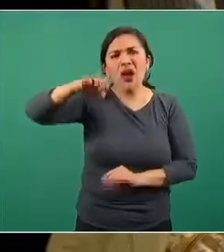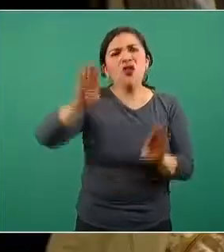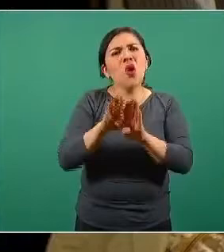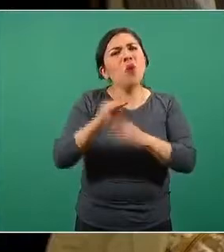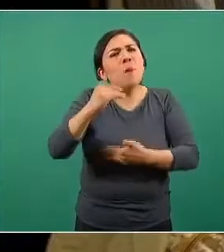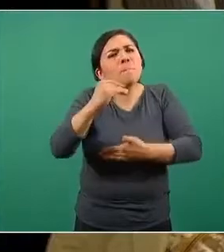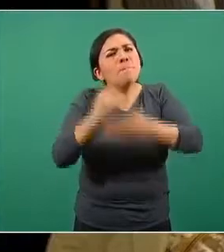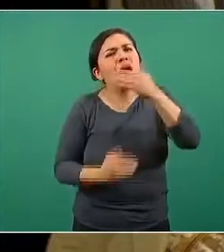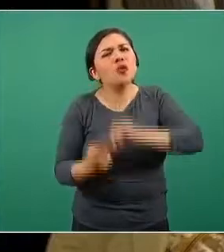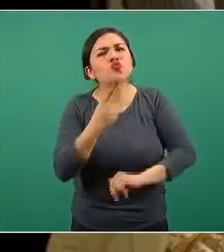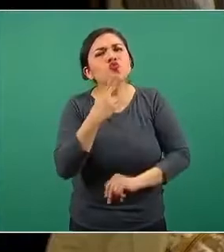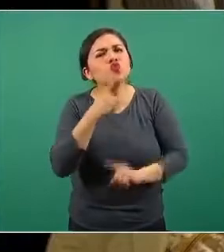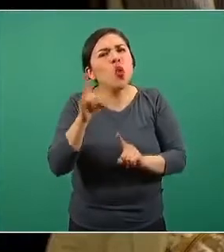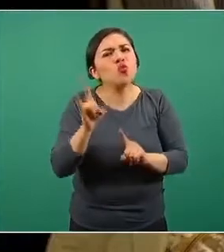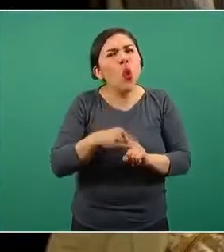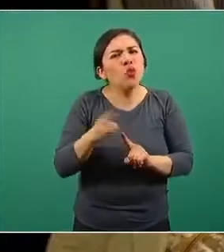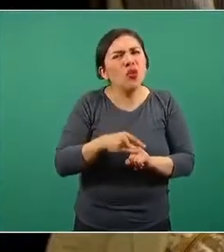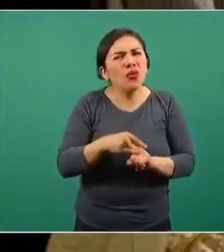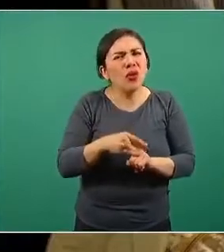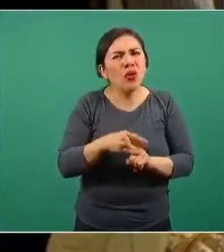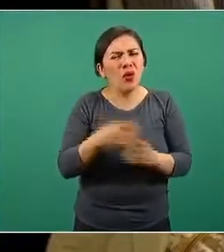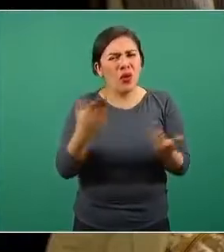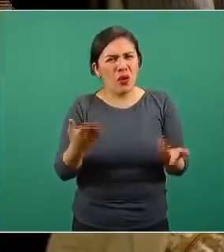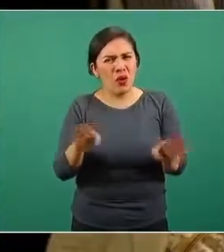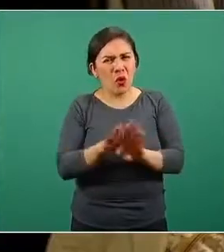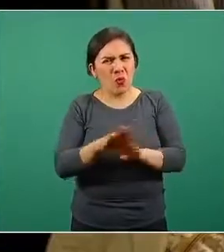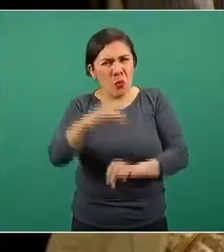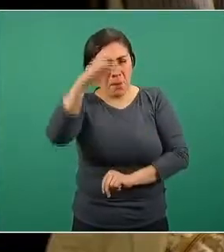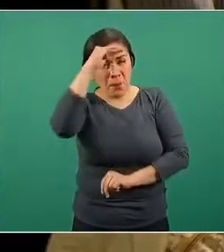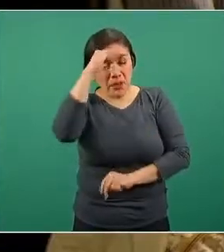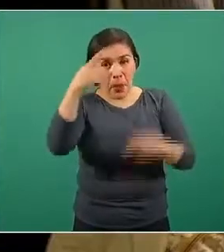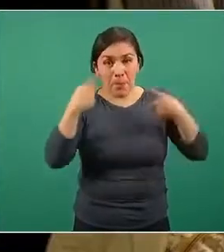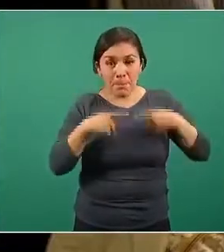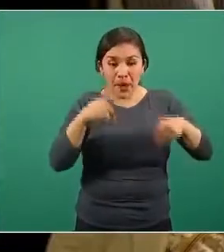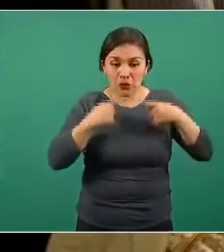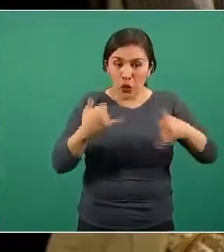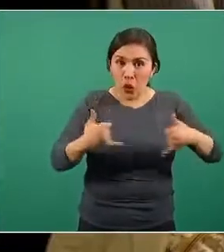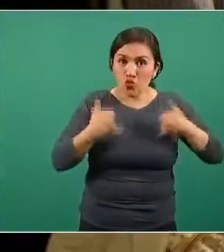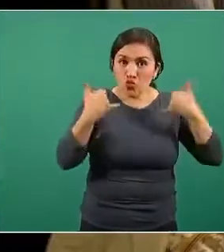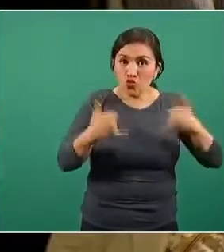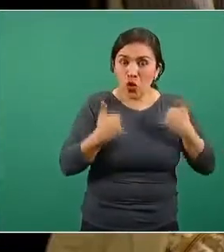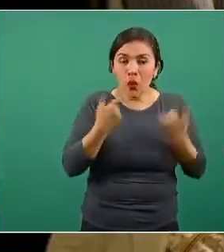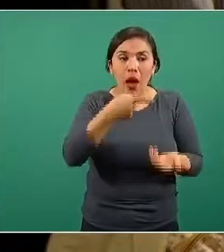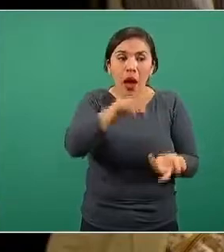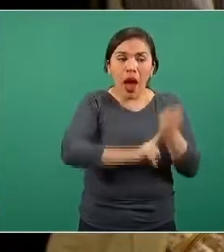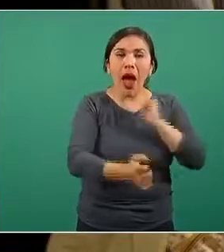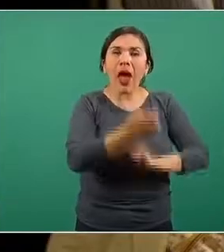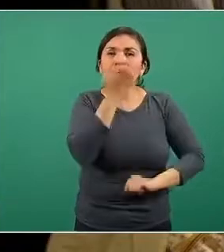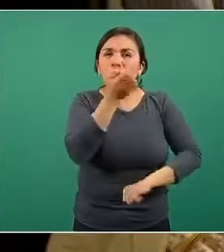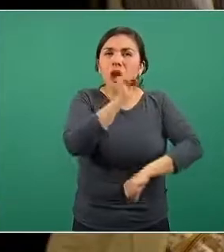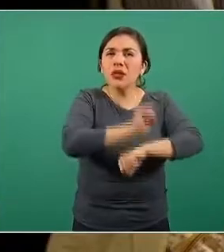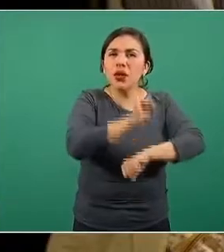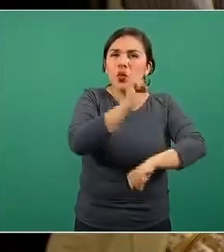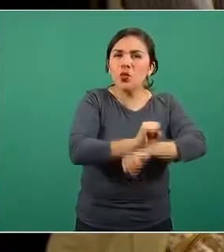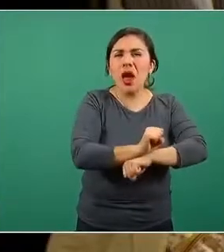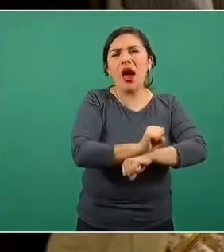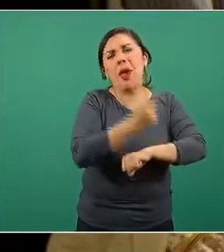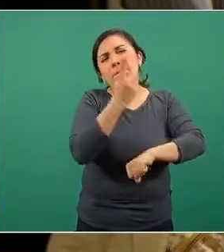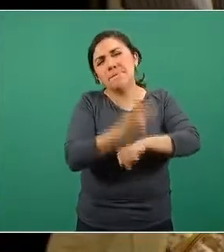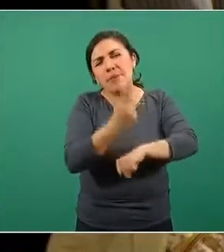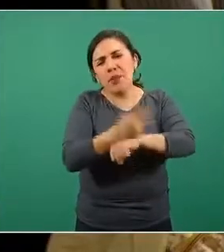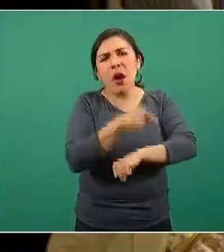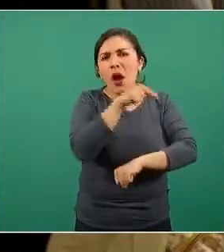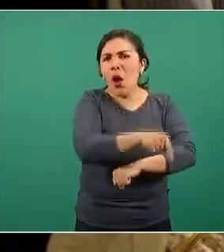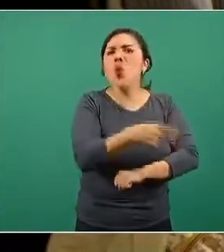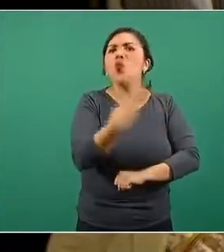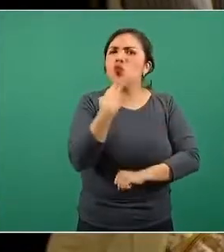podría sugerir que no es precisamente la gente joven, la gente que está en las escuelas, ¿no? En las primarias, en las secundarias, las que no está usando el condón,